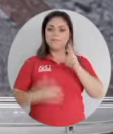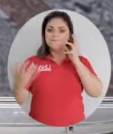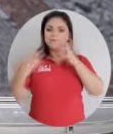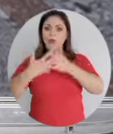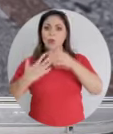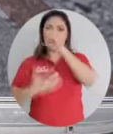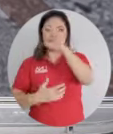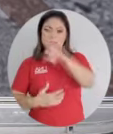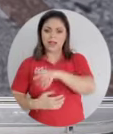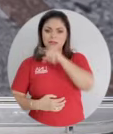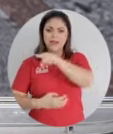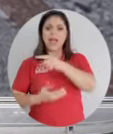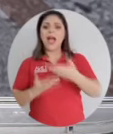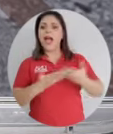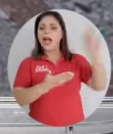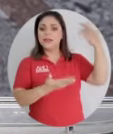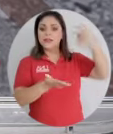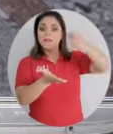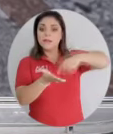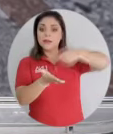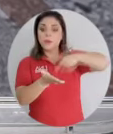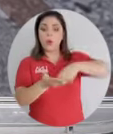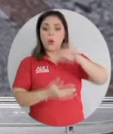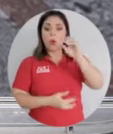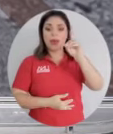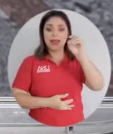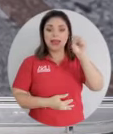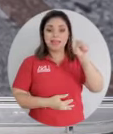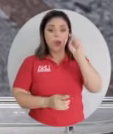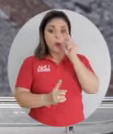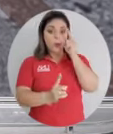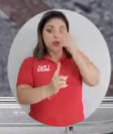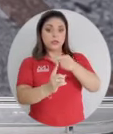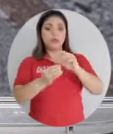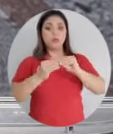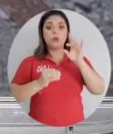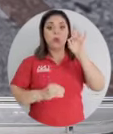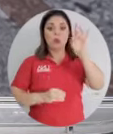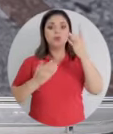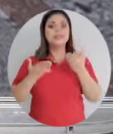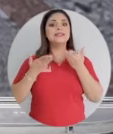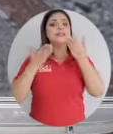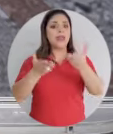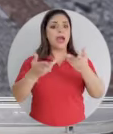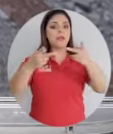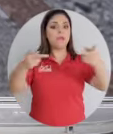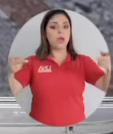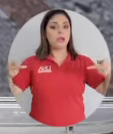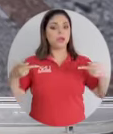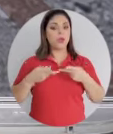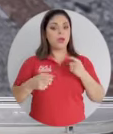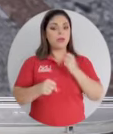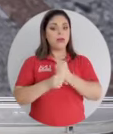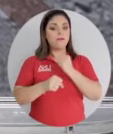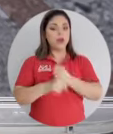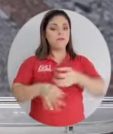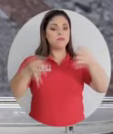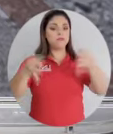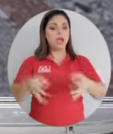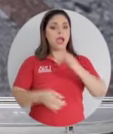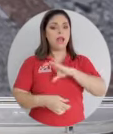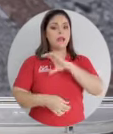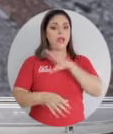cuando se comprometió en el objetivo número 8 a generar puestos de calidad e inclusivos para